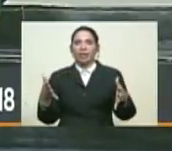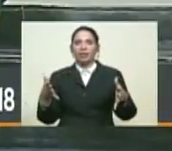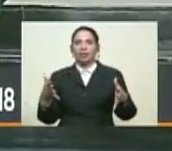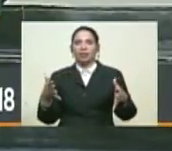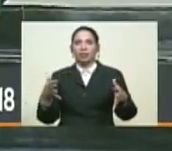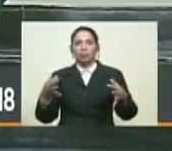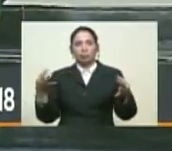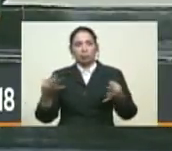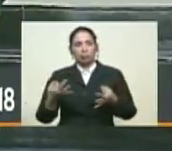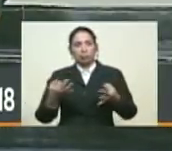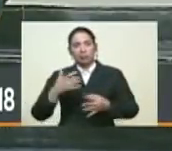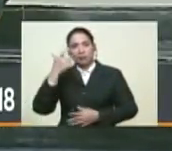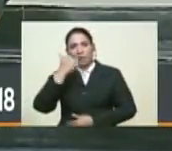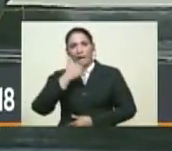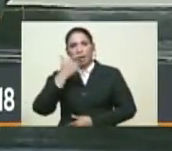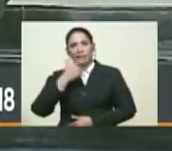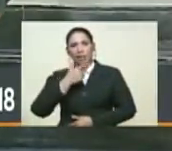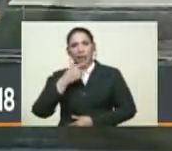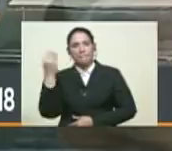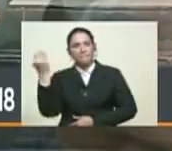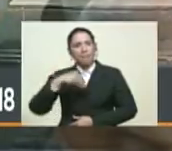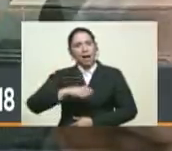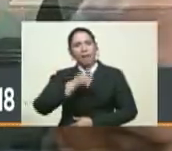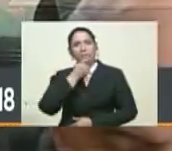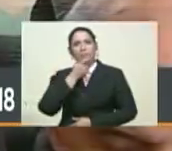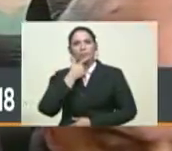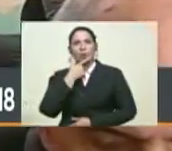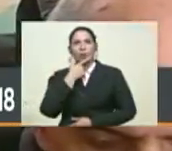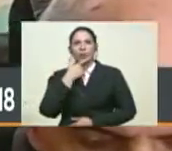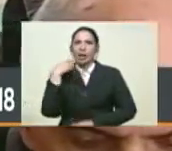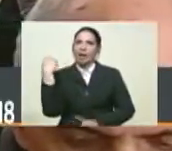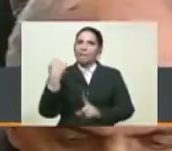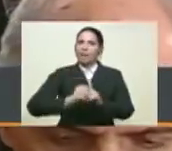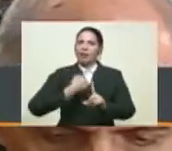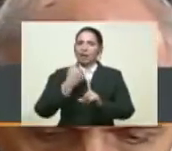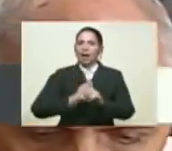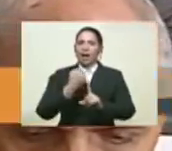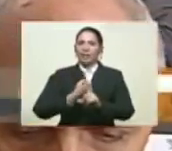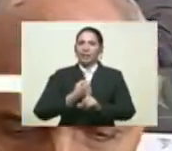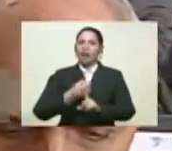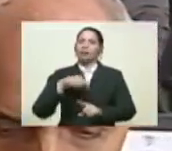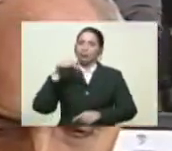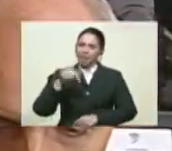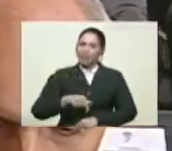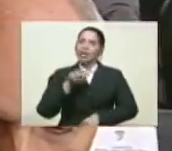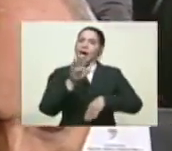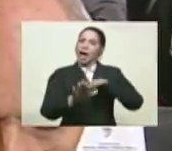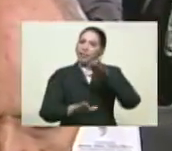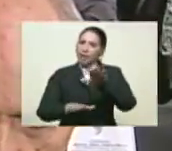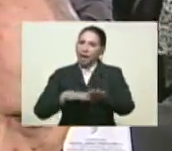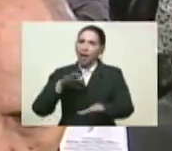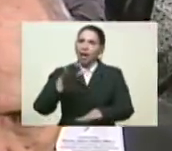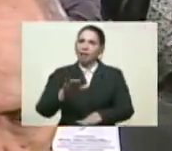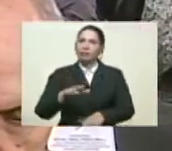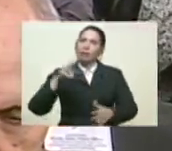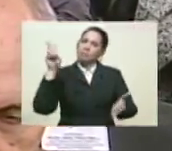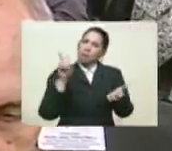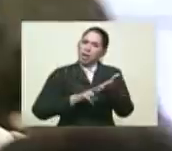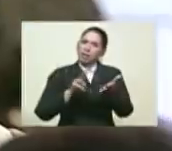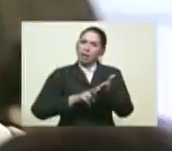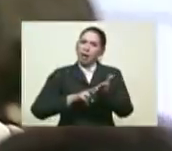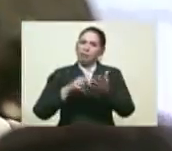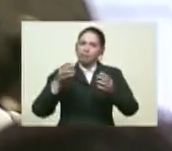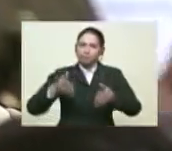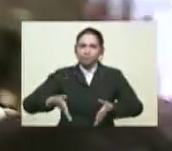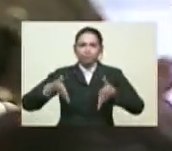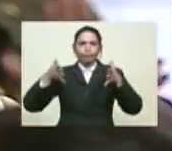exigente y mucho más hermosa es la batalla que vamos a dar de aquí en adelante, porque triunfe la verdad, porque triunfe